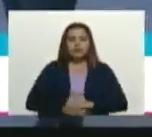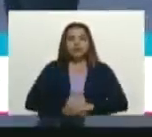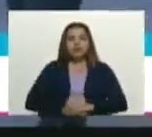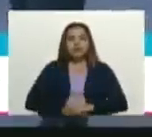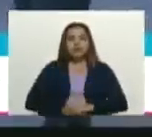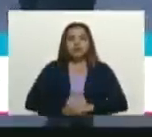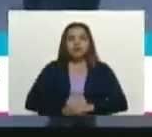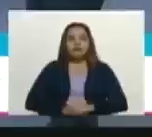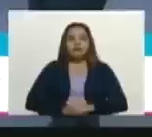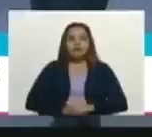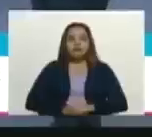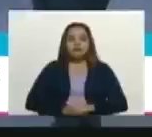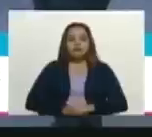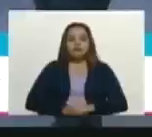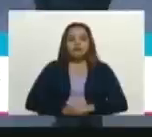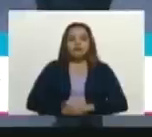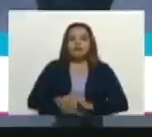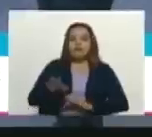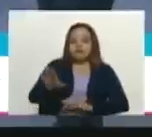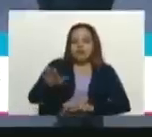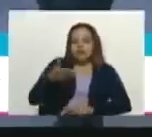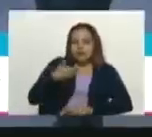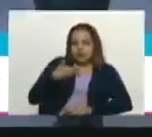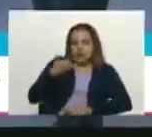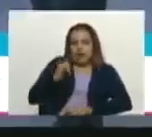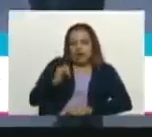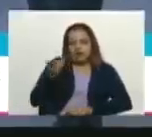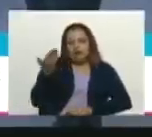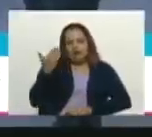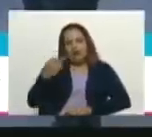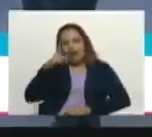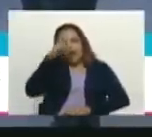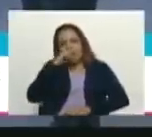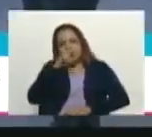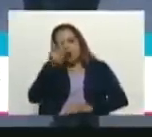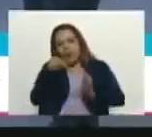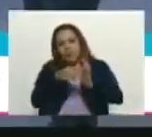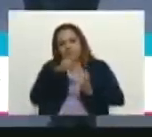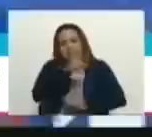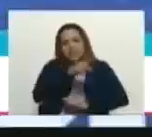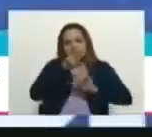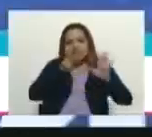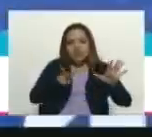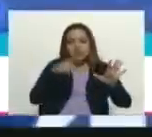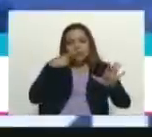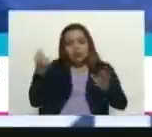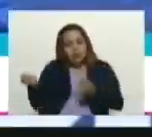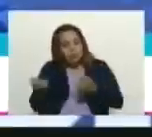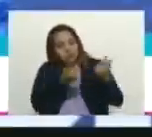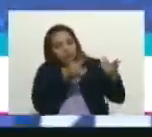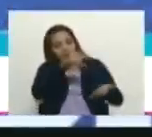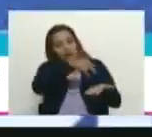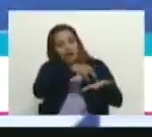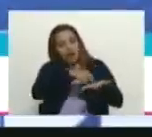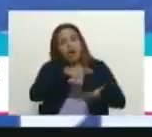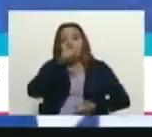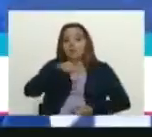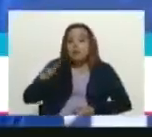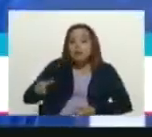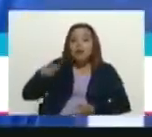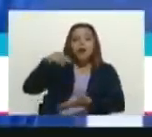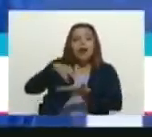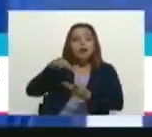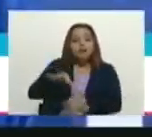mire, yo tengo desde el 2017 que usted me mandó para allá, para Carabobo, y el pueblo de Carabobo me